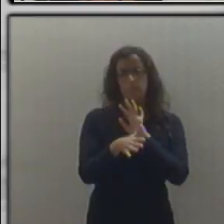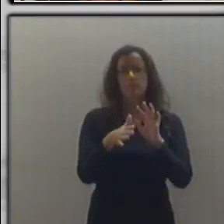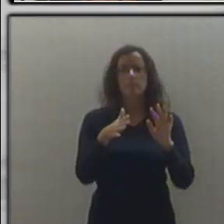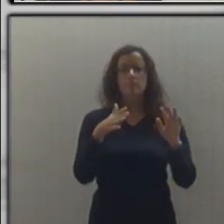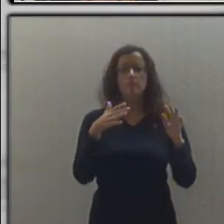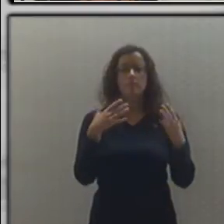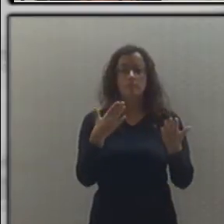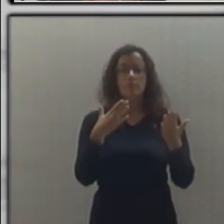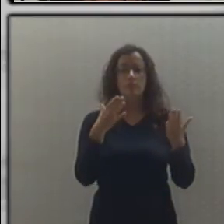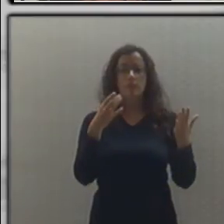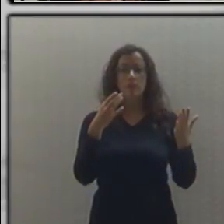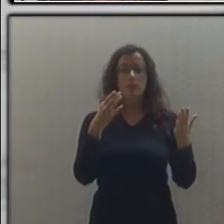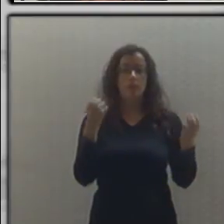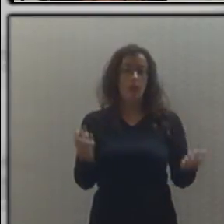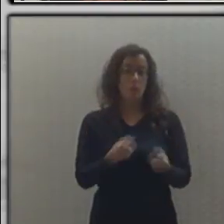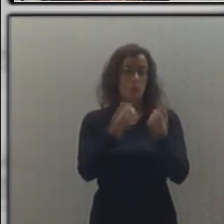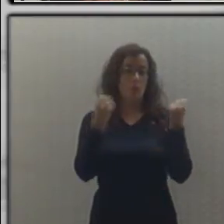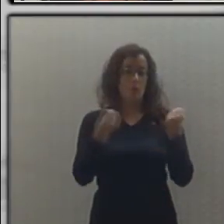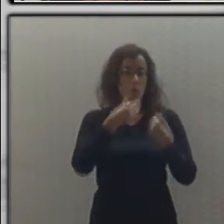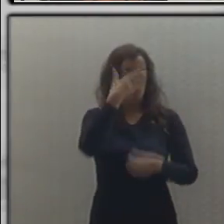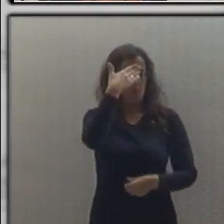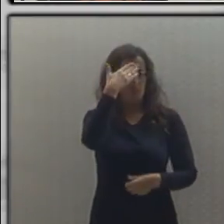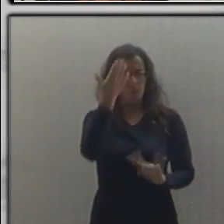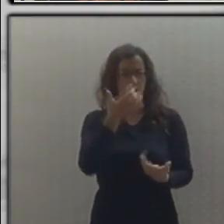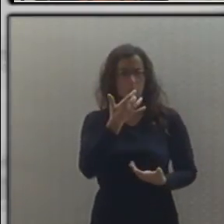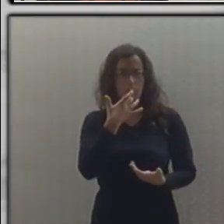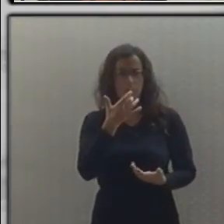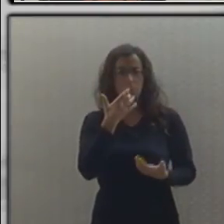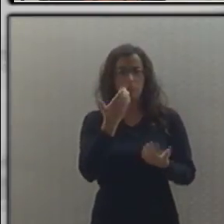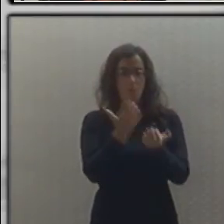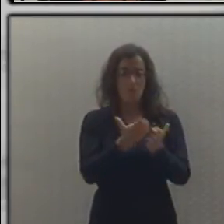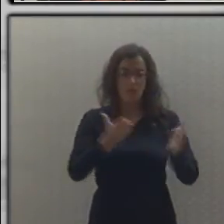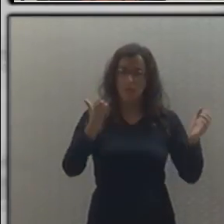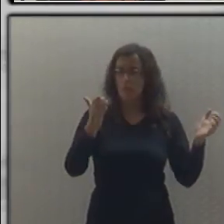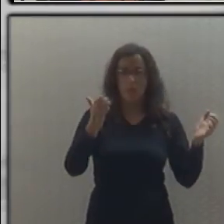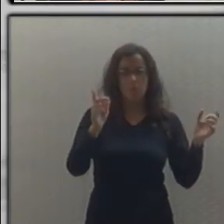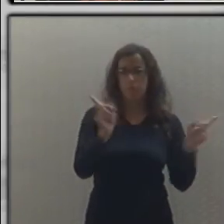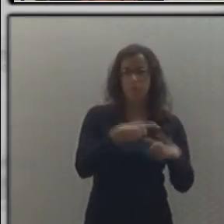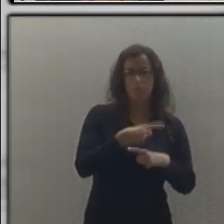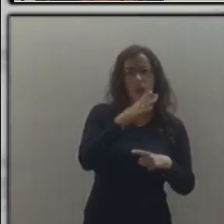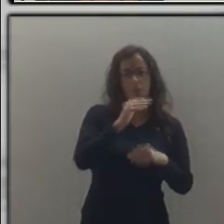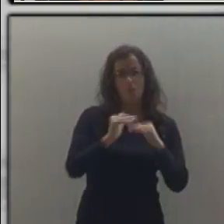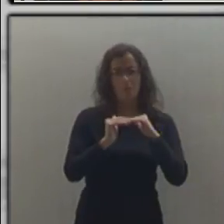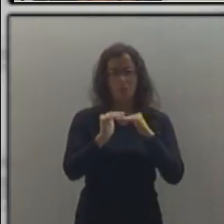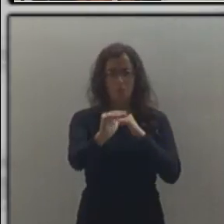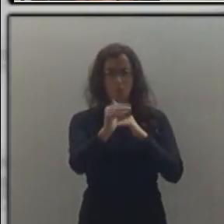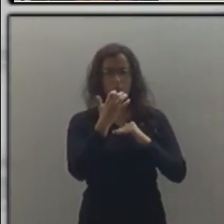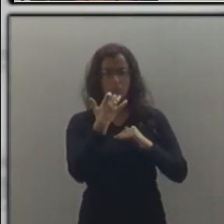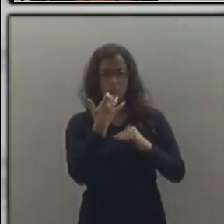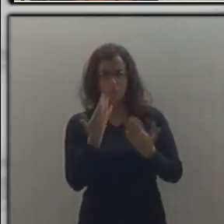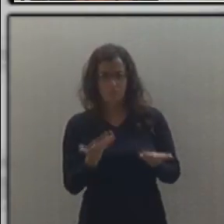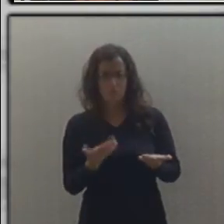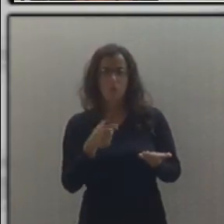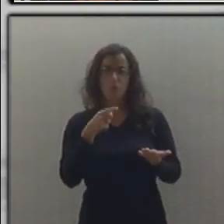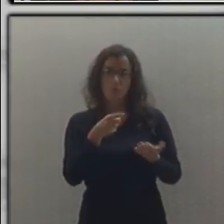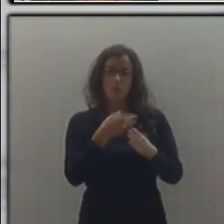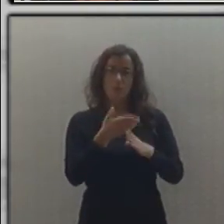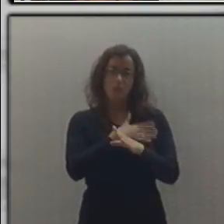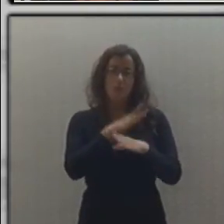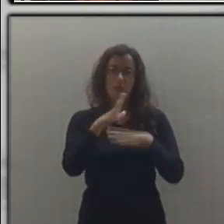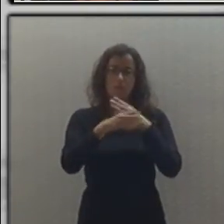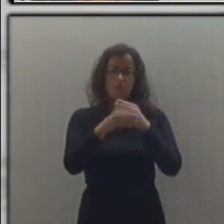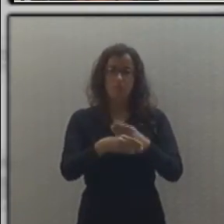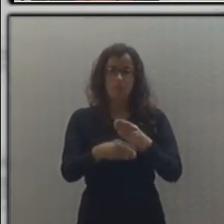actuación principal, como puede ser la sustitución de bañera por ducha, vienen unas actuaciones